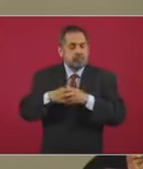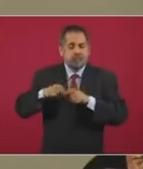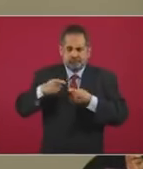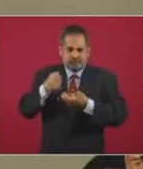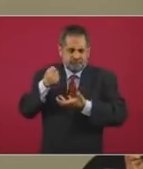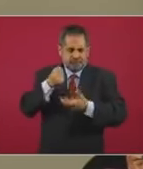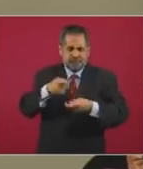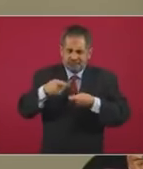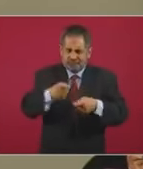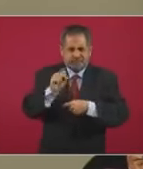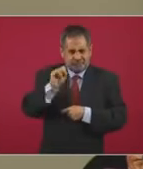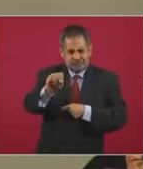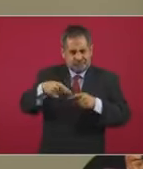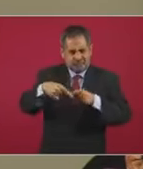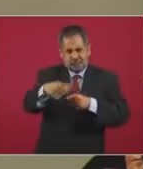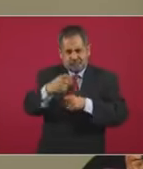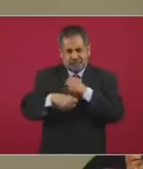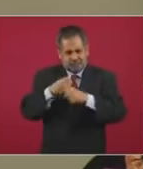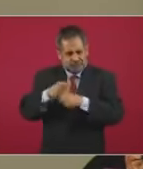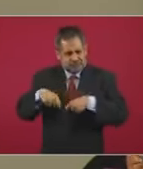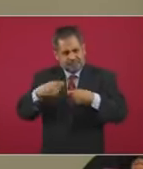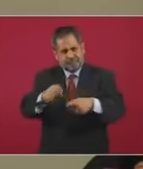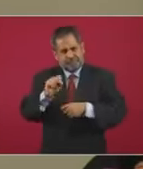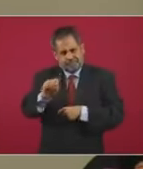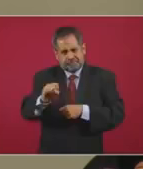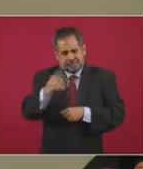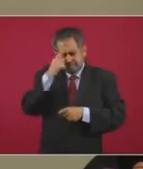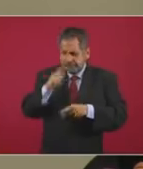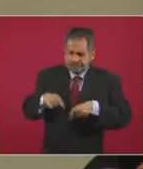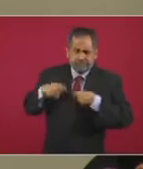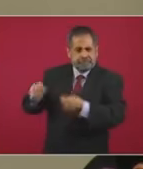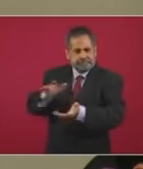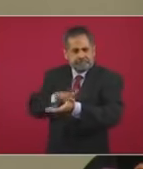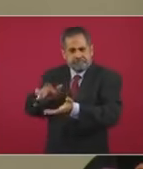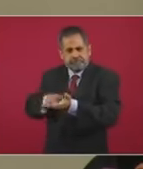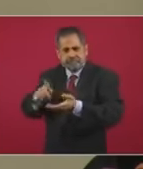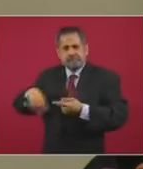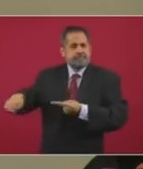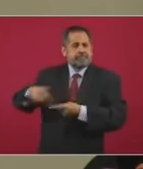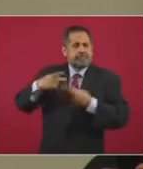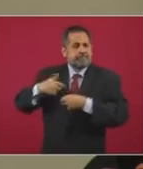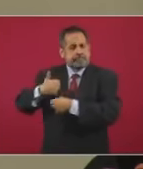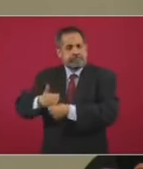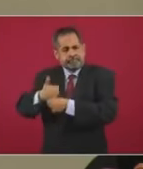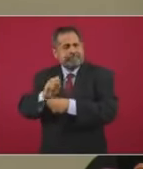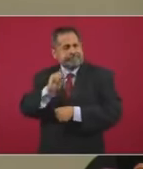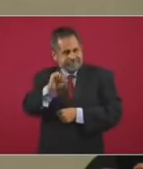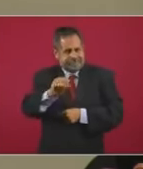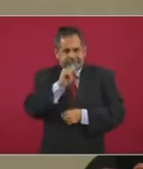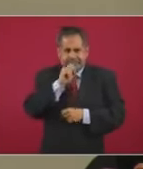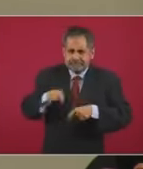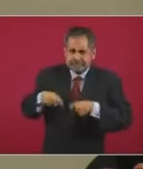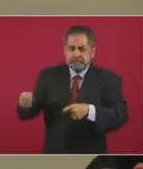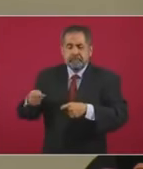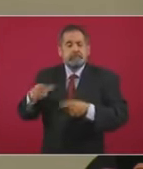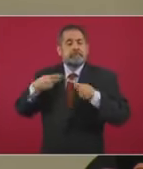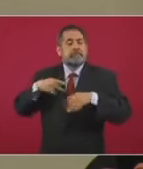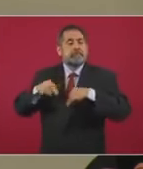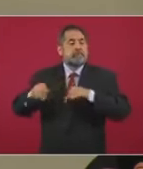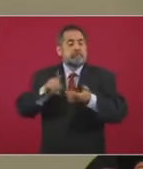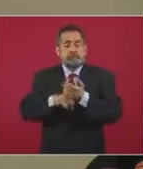recursos para cerrar el año? Que ésta pueda garantizar el apoyo a sus víctimas, no solo a ellos, también a los empleados, quienes más